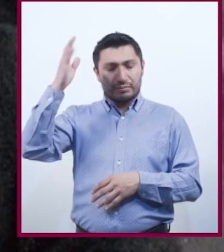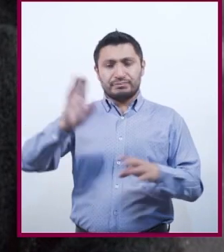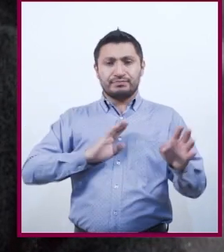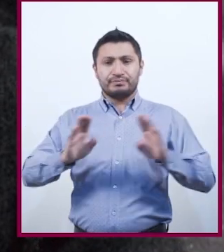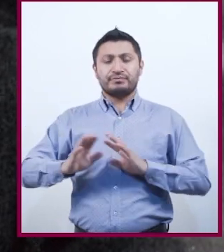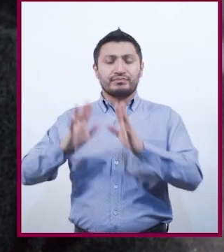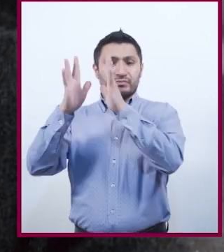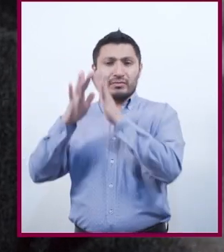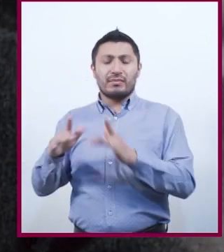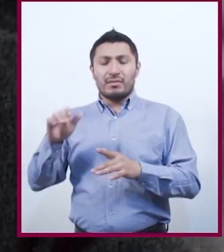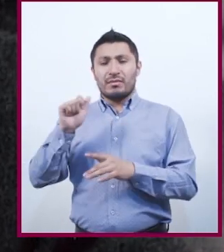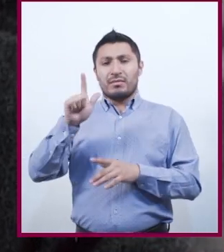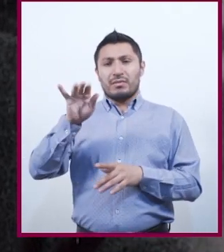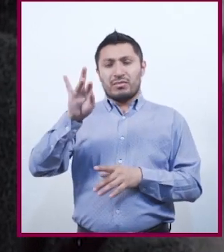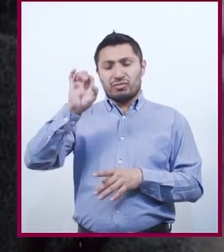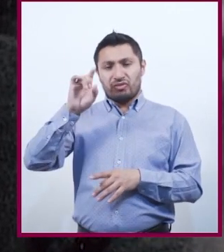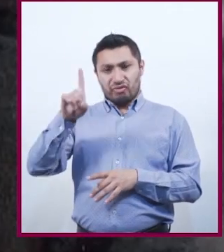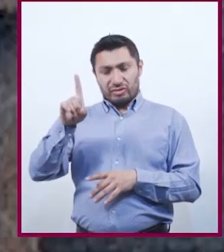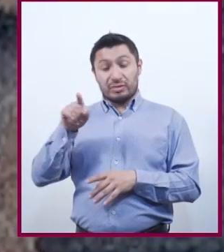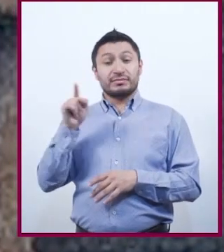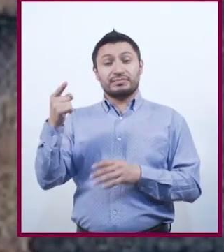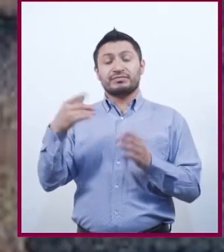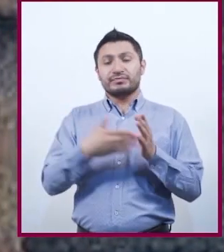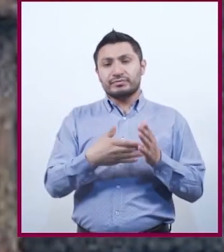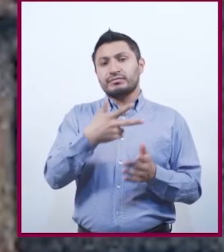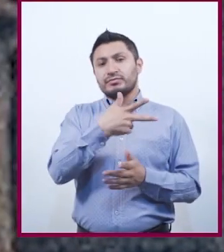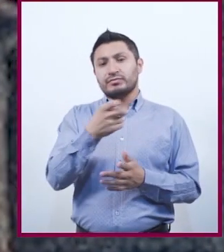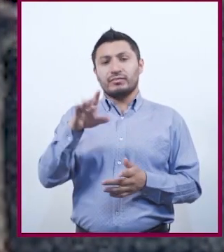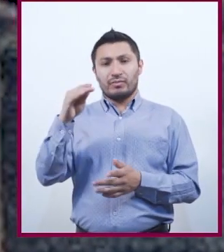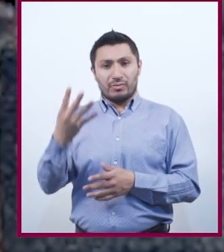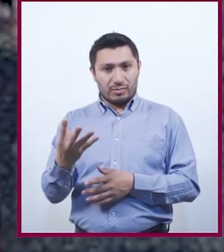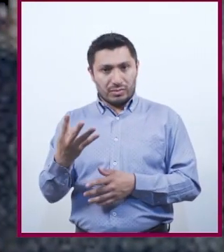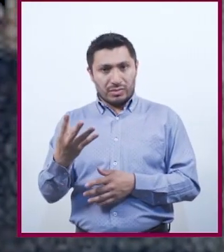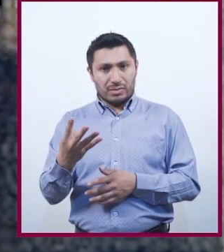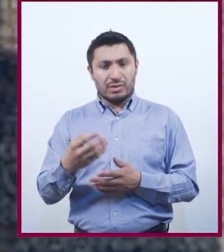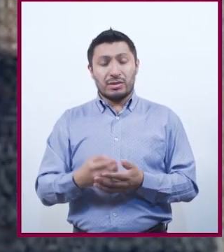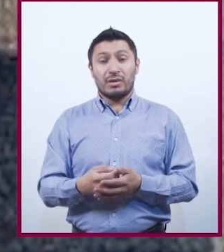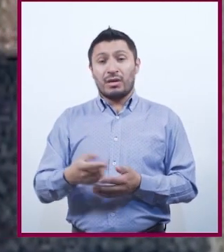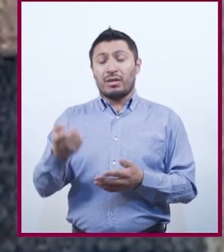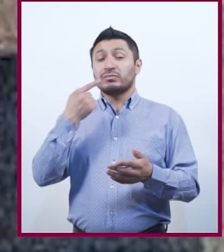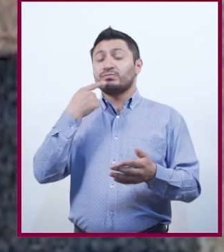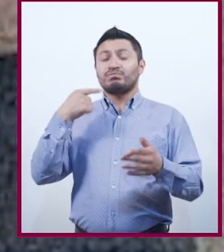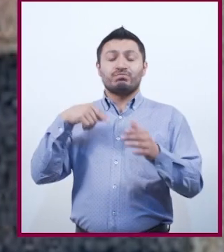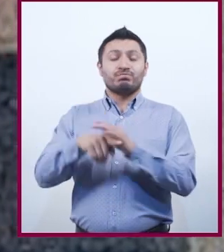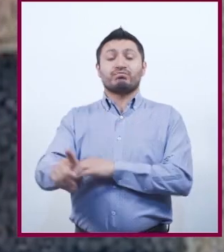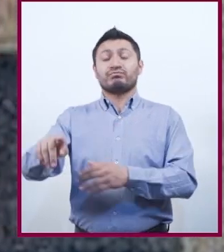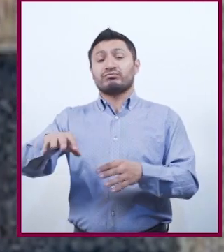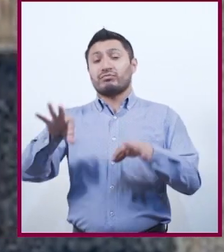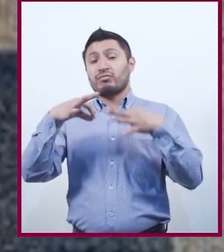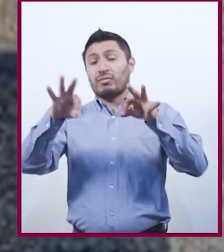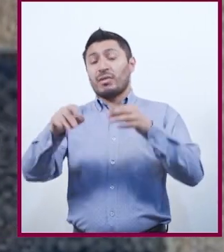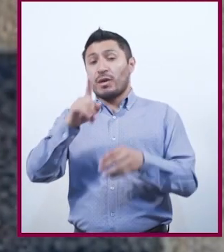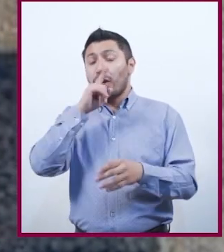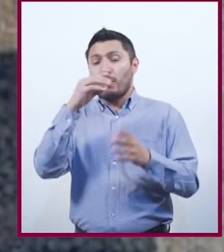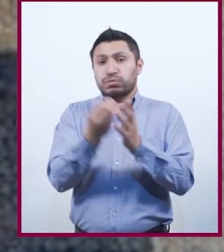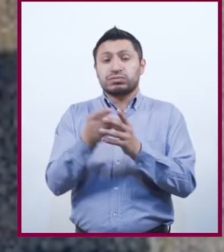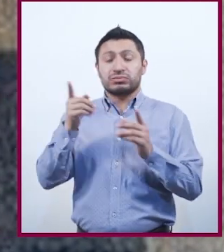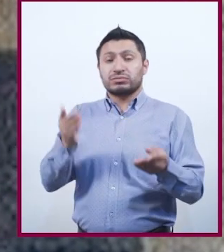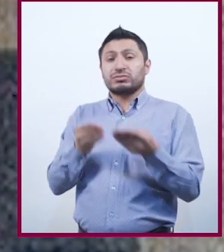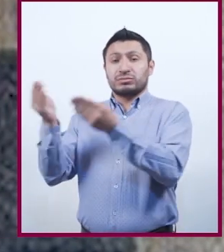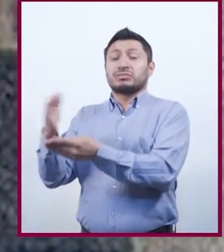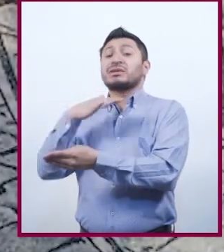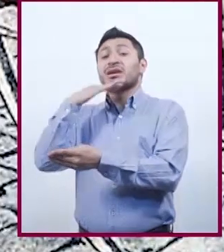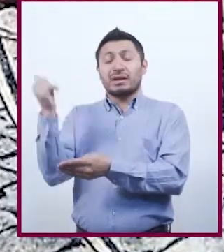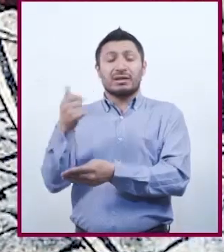del ejército francés Alfred Dreyfus, quien en 1894 fue acusado de filtrar documentos secretos a